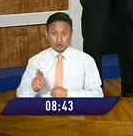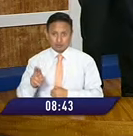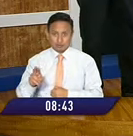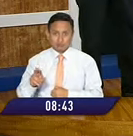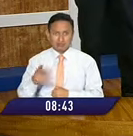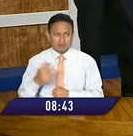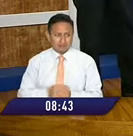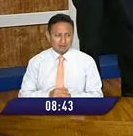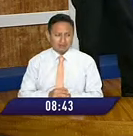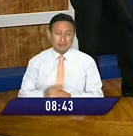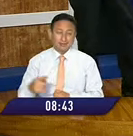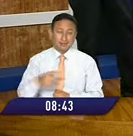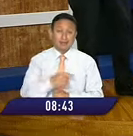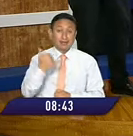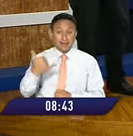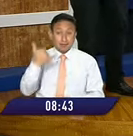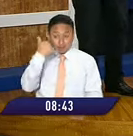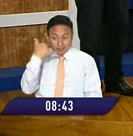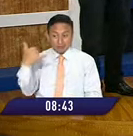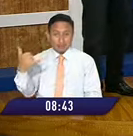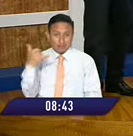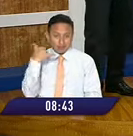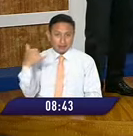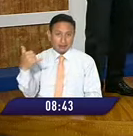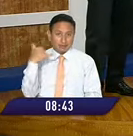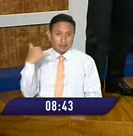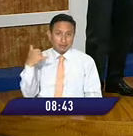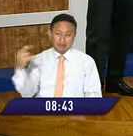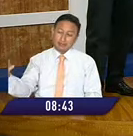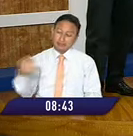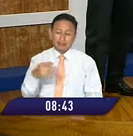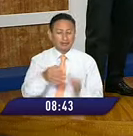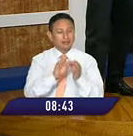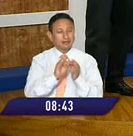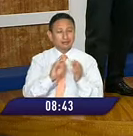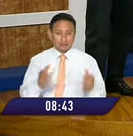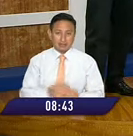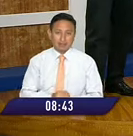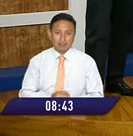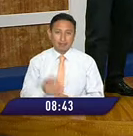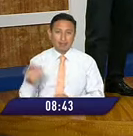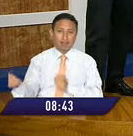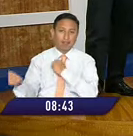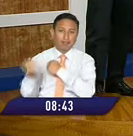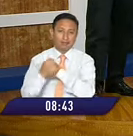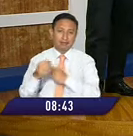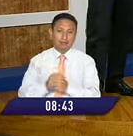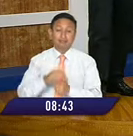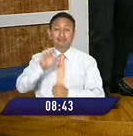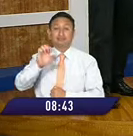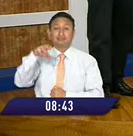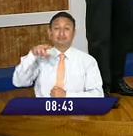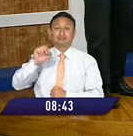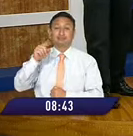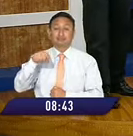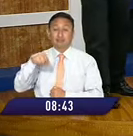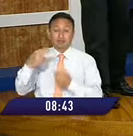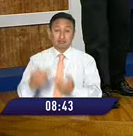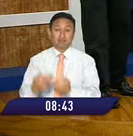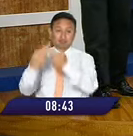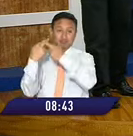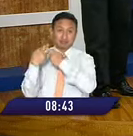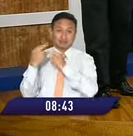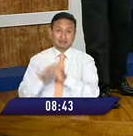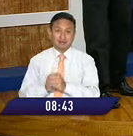en múltiples ocasiones han solicitado la reparación, amigos de la empresa metropolitana, responsable.